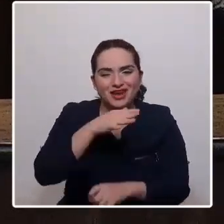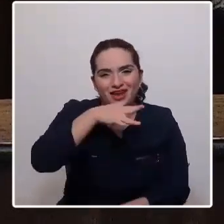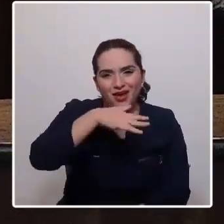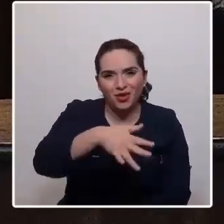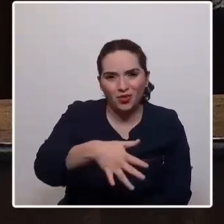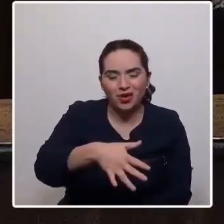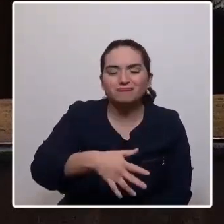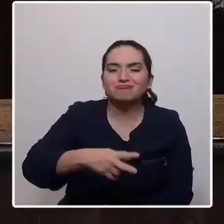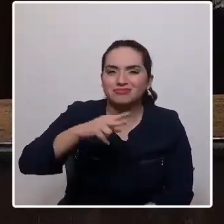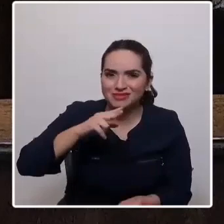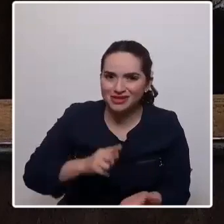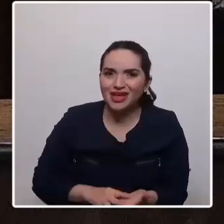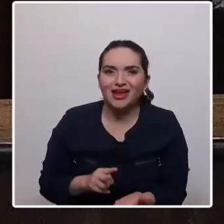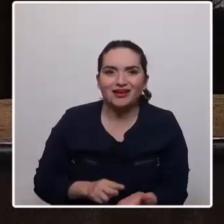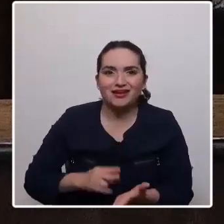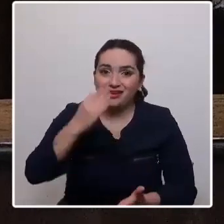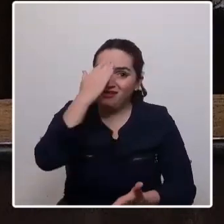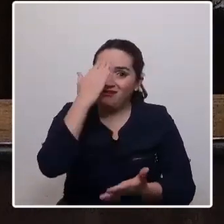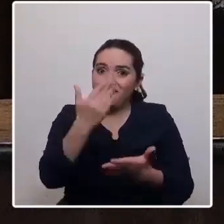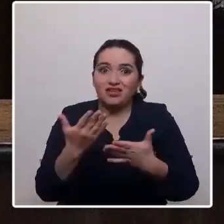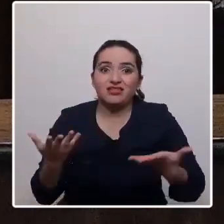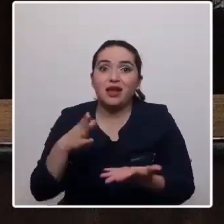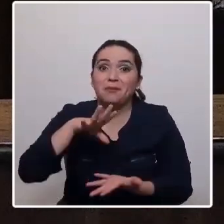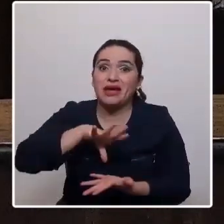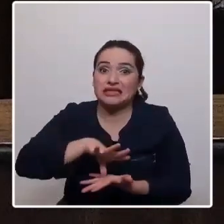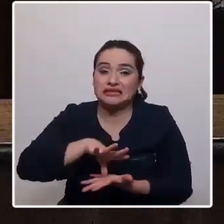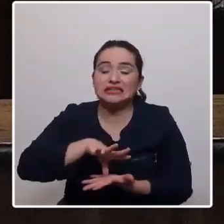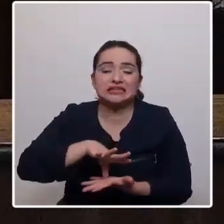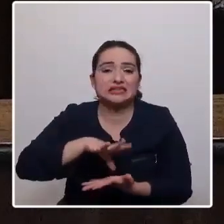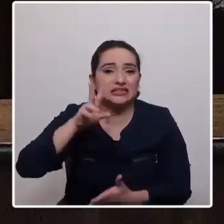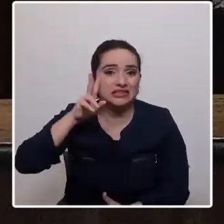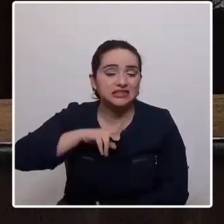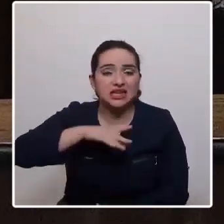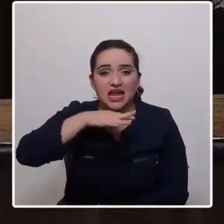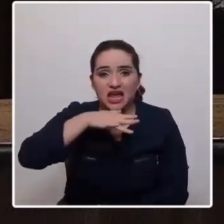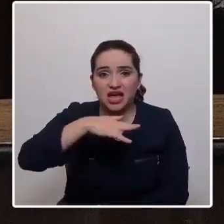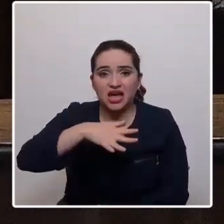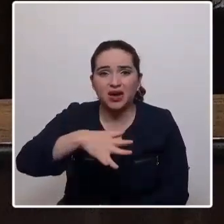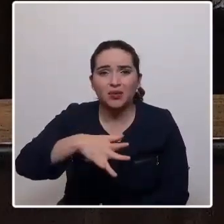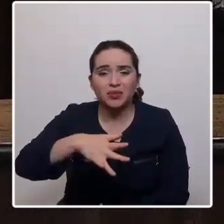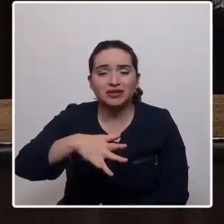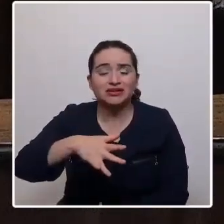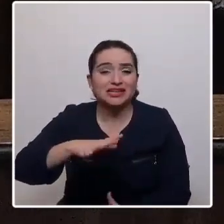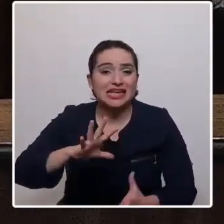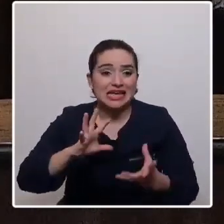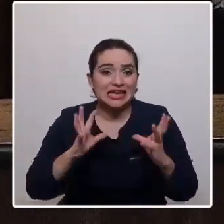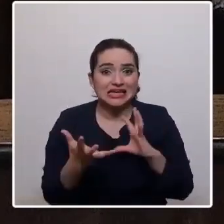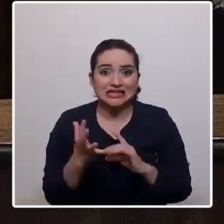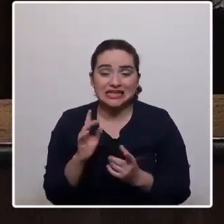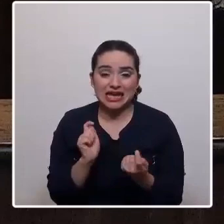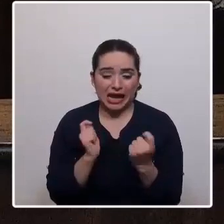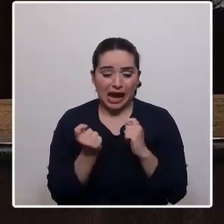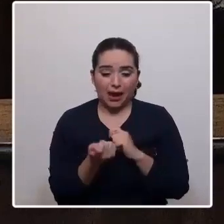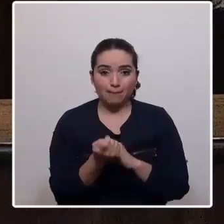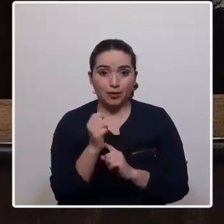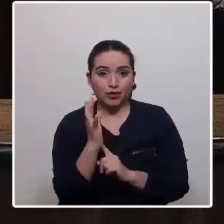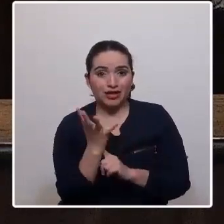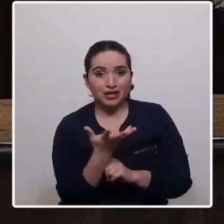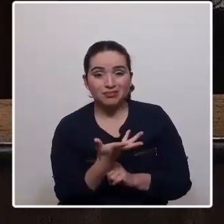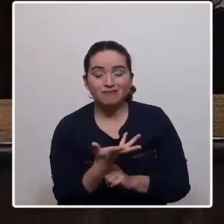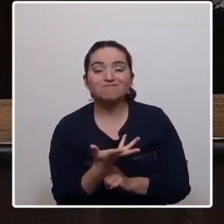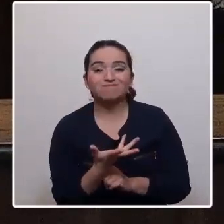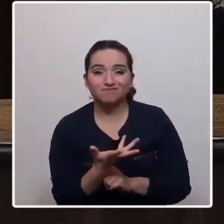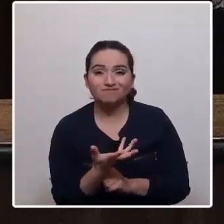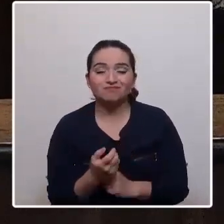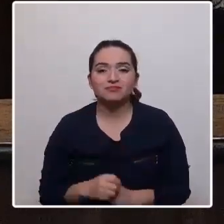alternativa real para hacer frente a un país que se está quedando sin agua en medio de una crisis climática. Sin embargo, esta transformación